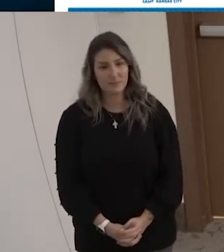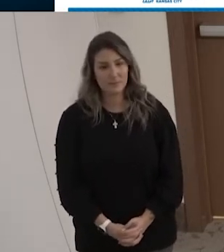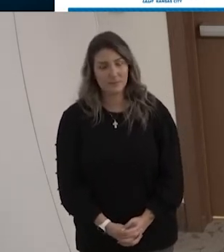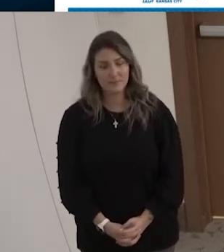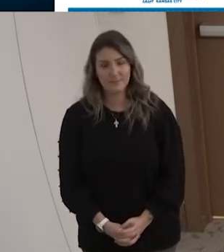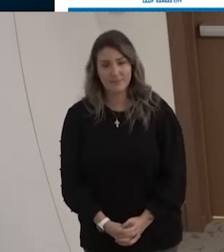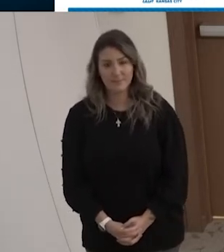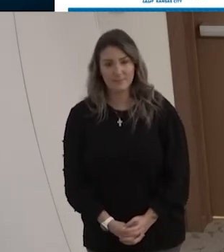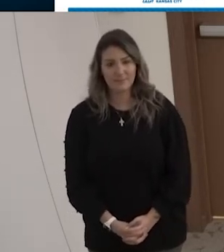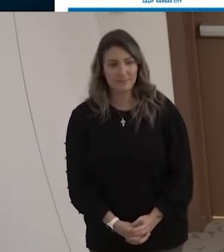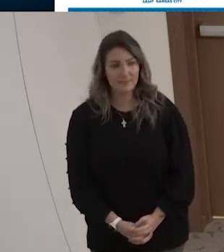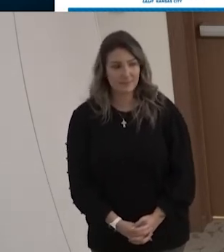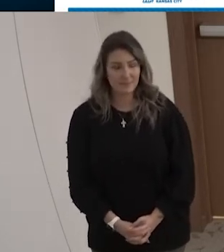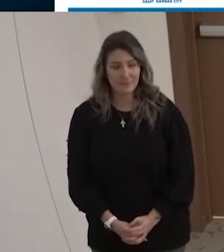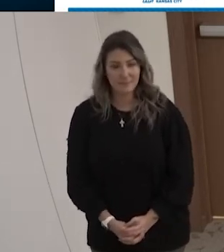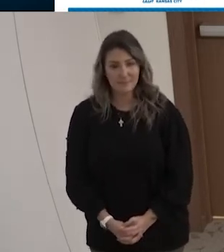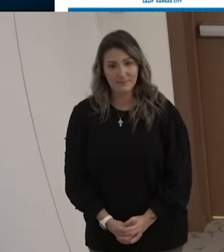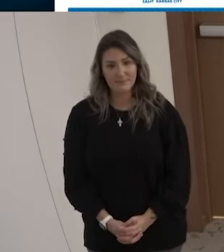hacer citas.